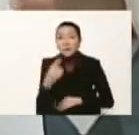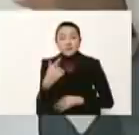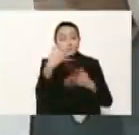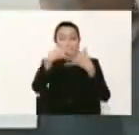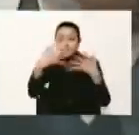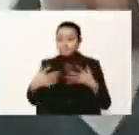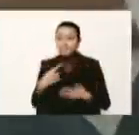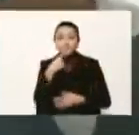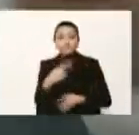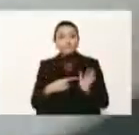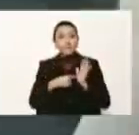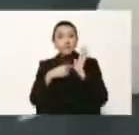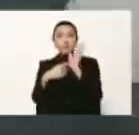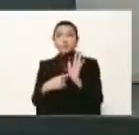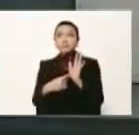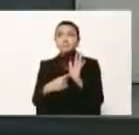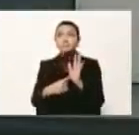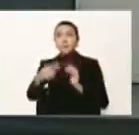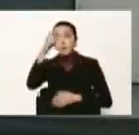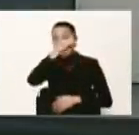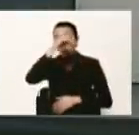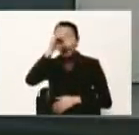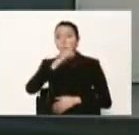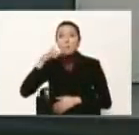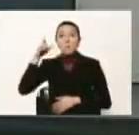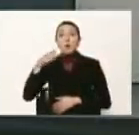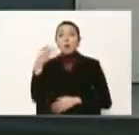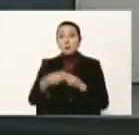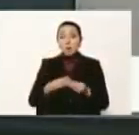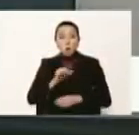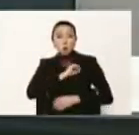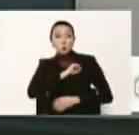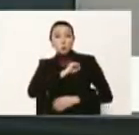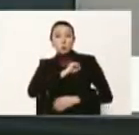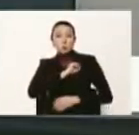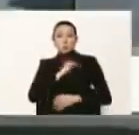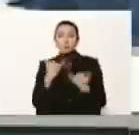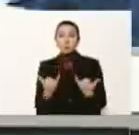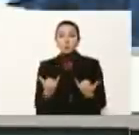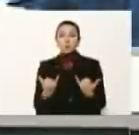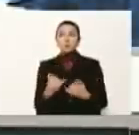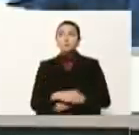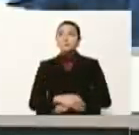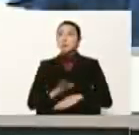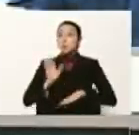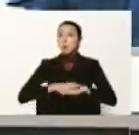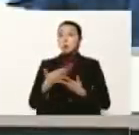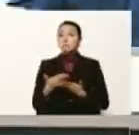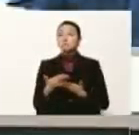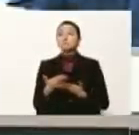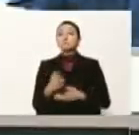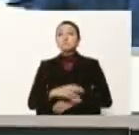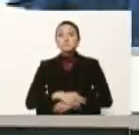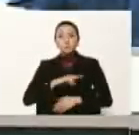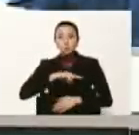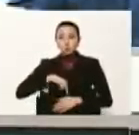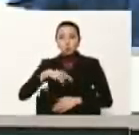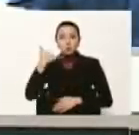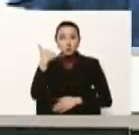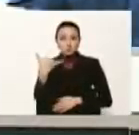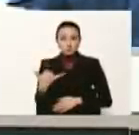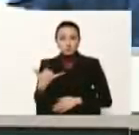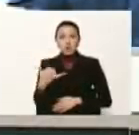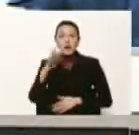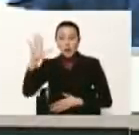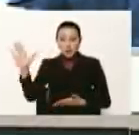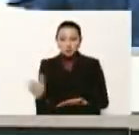Leopoldo López debe estar a estas horas nervioso. por los teléfonos que hemos incautado